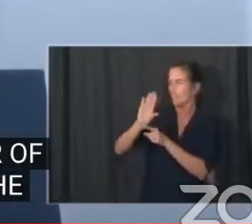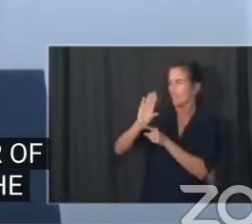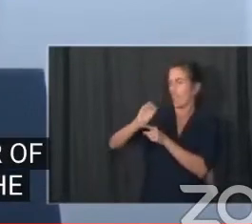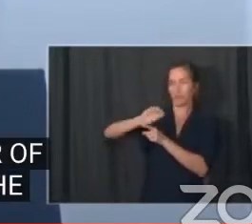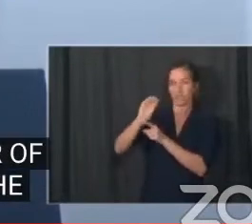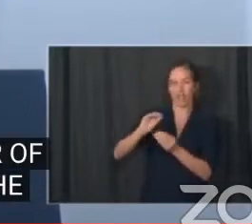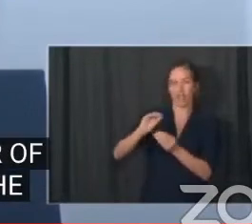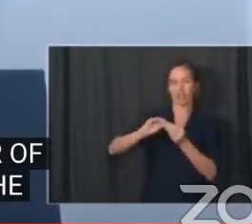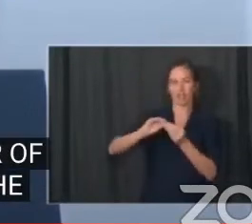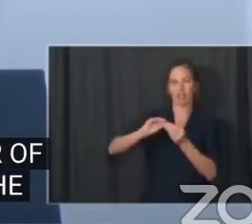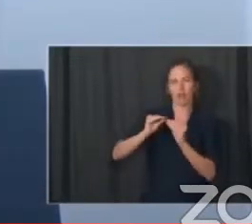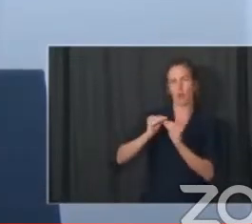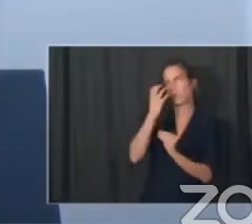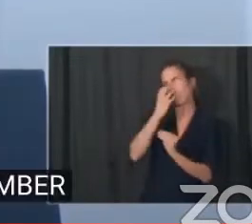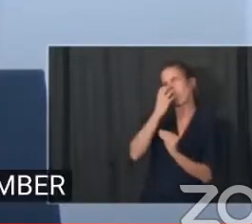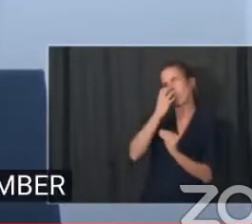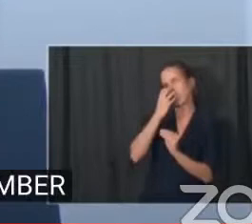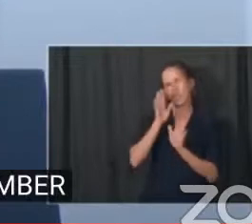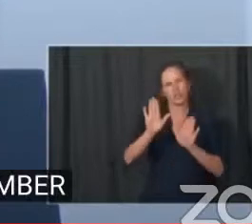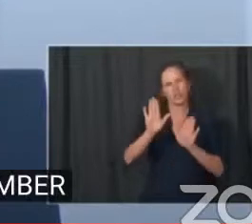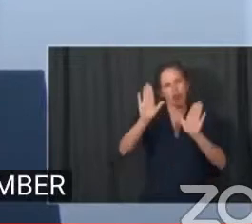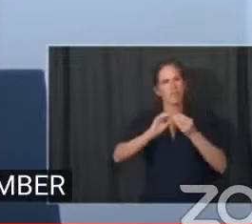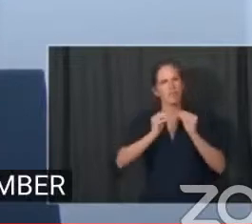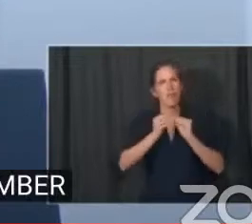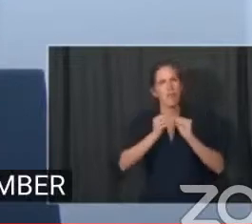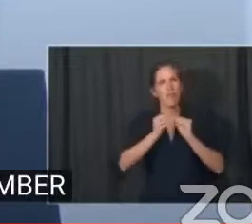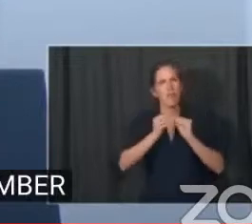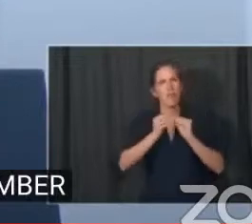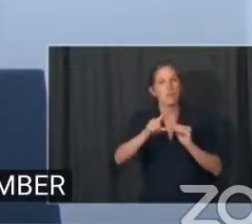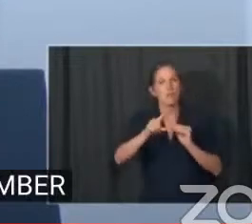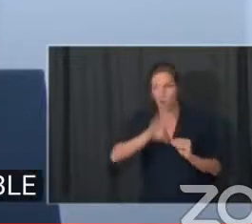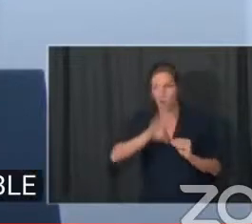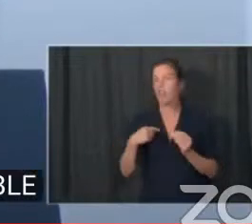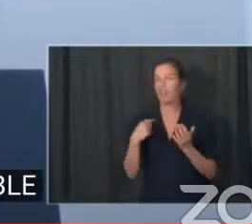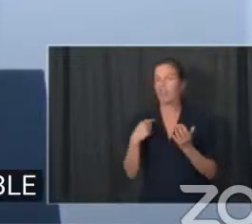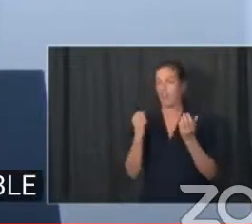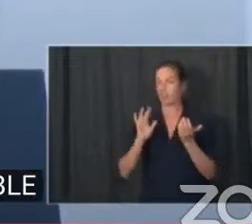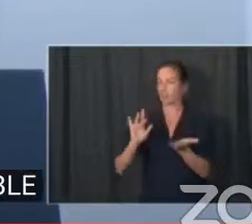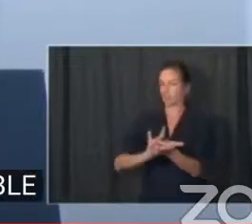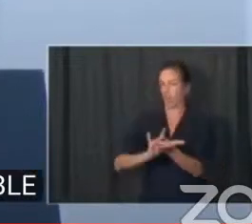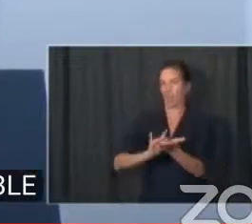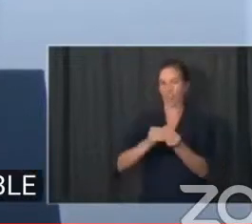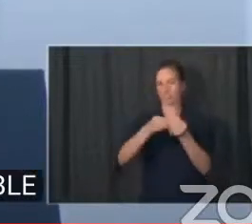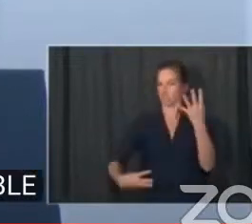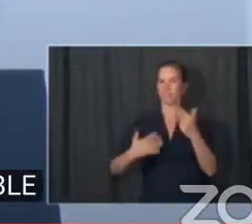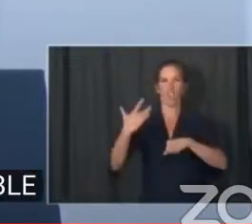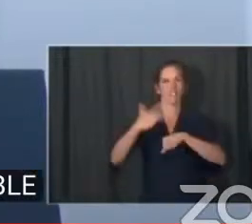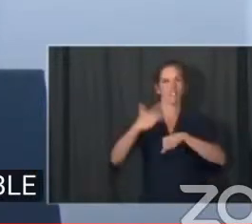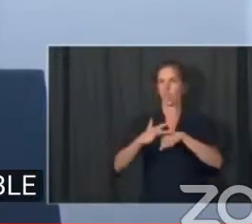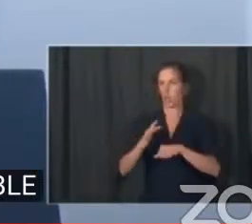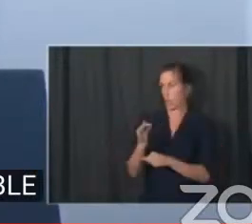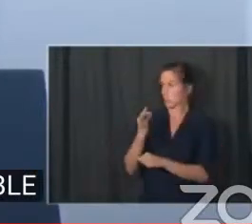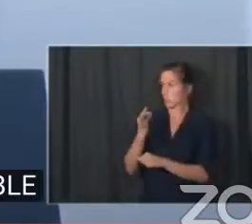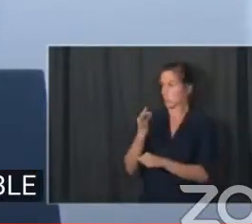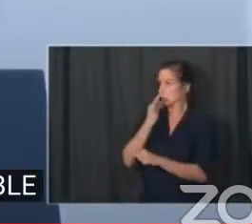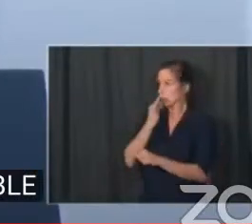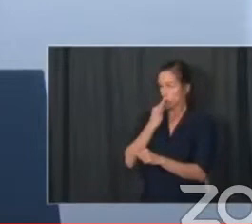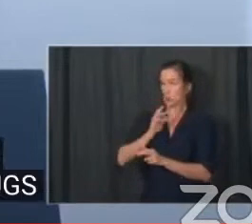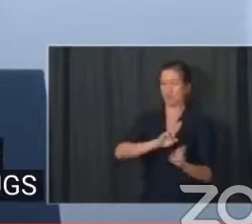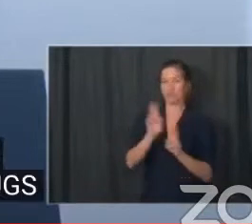Esperamos la autorización para un número adicional de tratamiento para un futuro cercano. Algo increíble, tremendamente increíble.